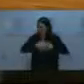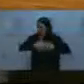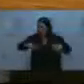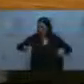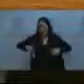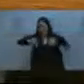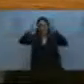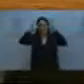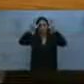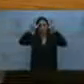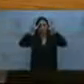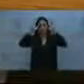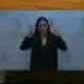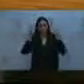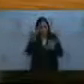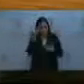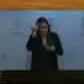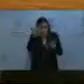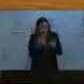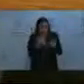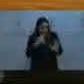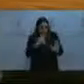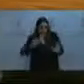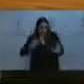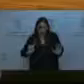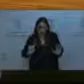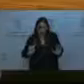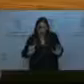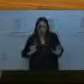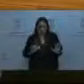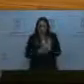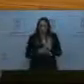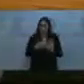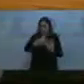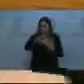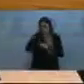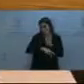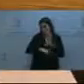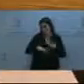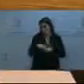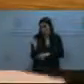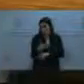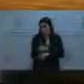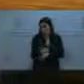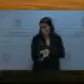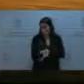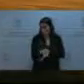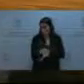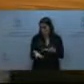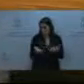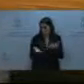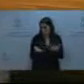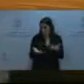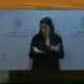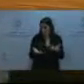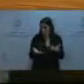criterios o concentraciones, lo dice la iniciativa, no lo digo yo, no están puenteando la normativa. Podría interpretarse así, ¿no? Yo